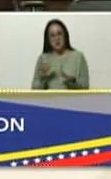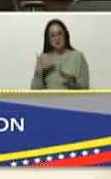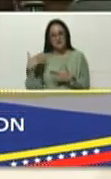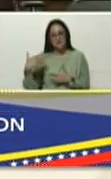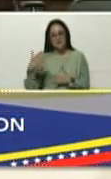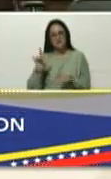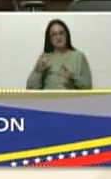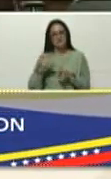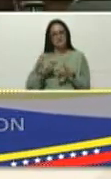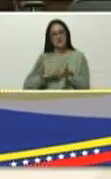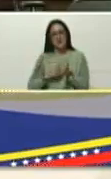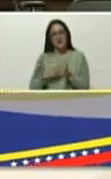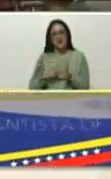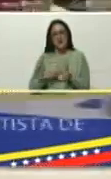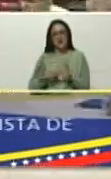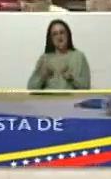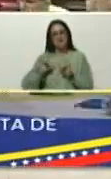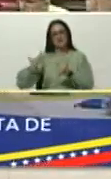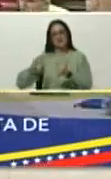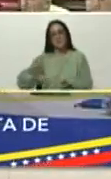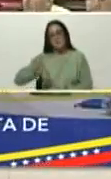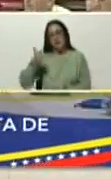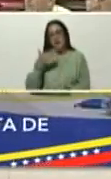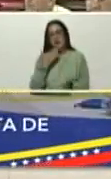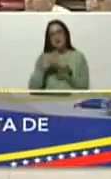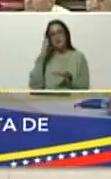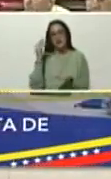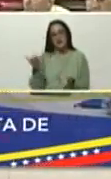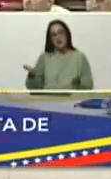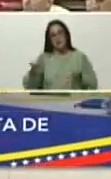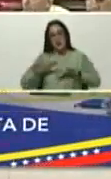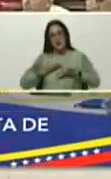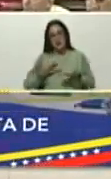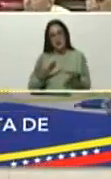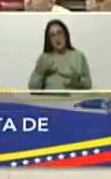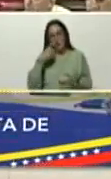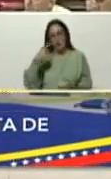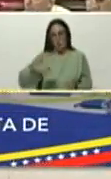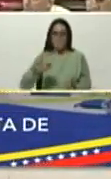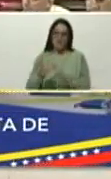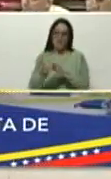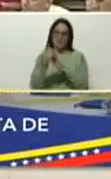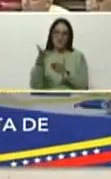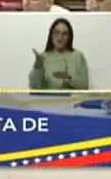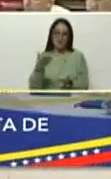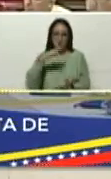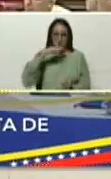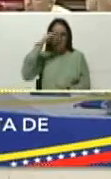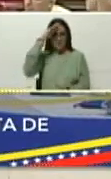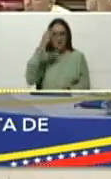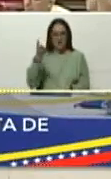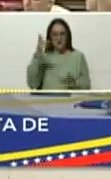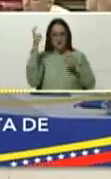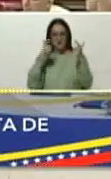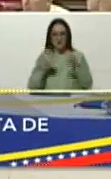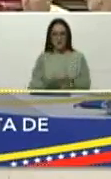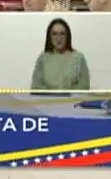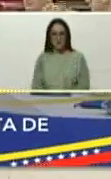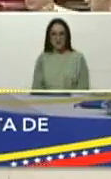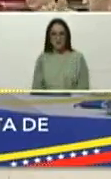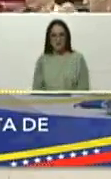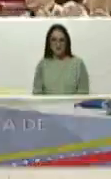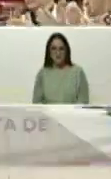más. Y le da gracias a Dios por habernos regalado un hombre, un líder, un padre como Hugo Rafael Chávez Frías.